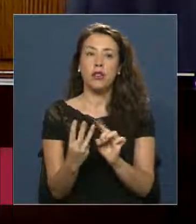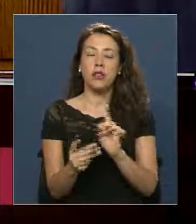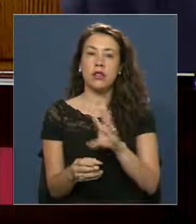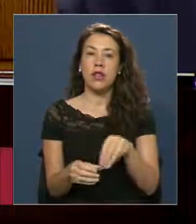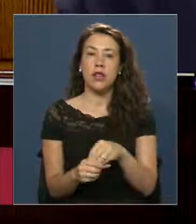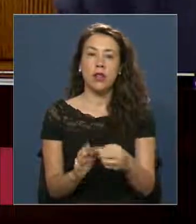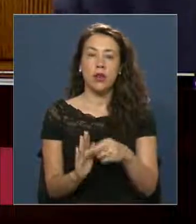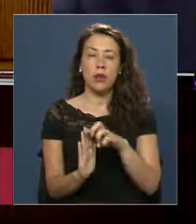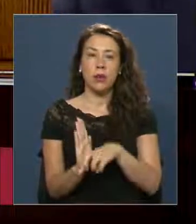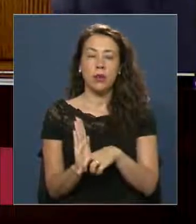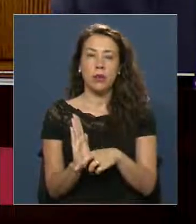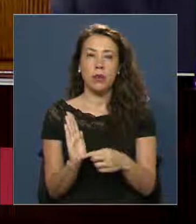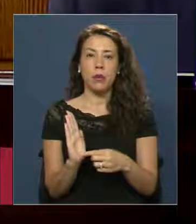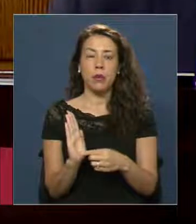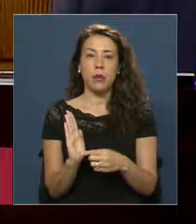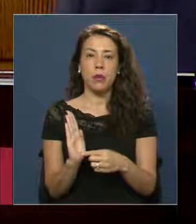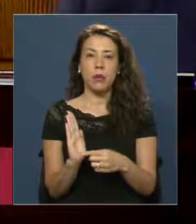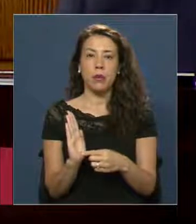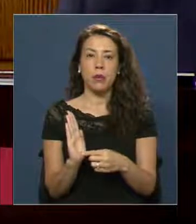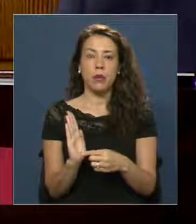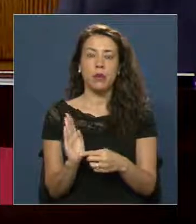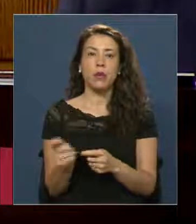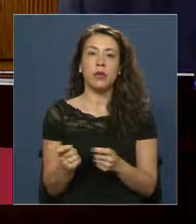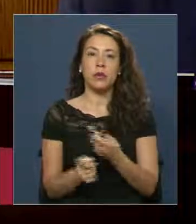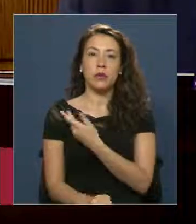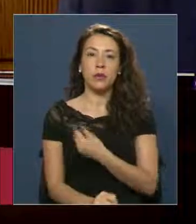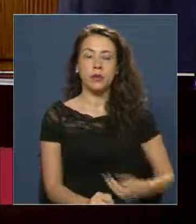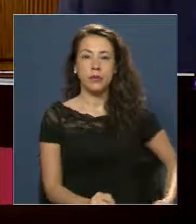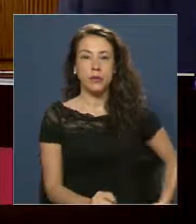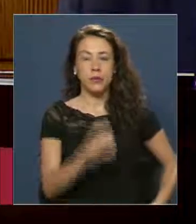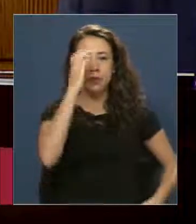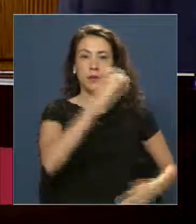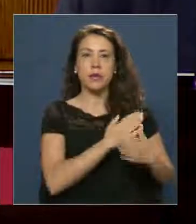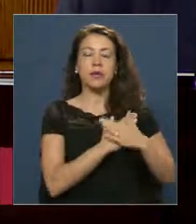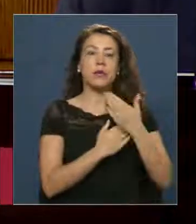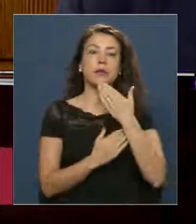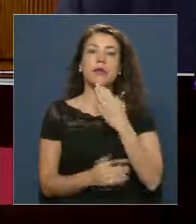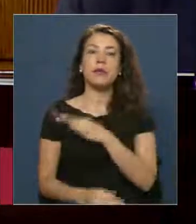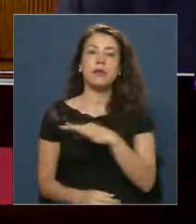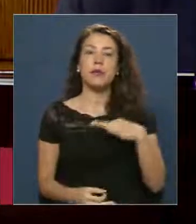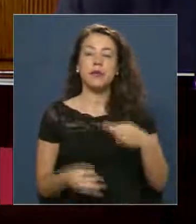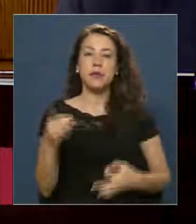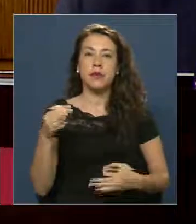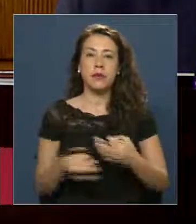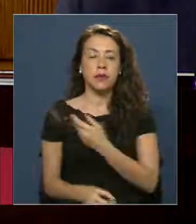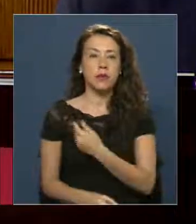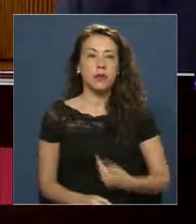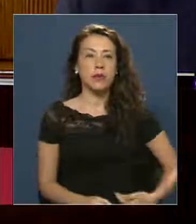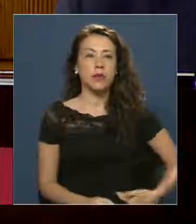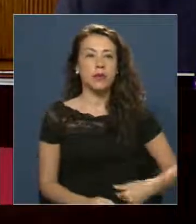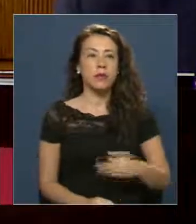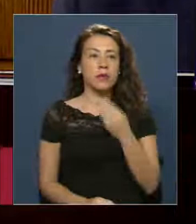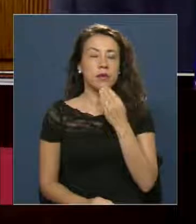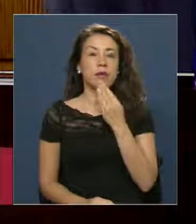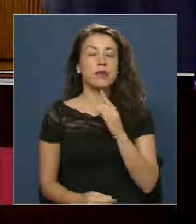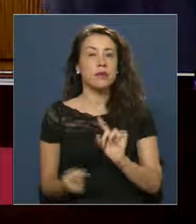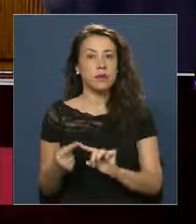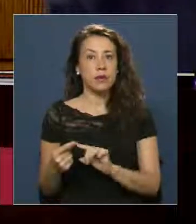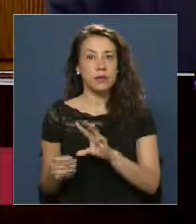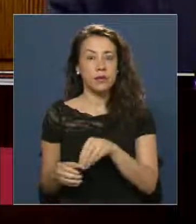del proyecto que originalmente había enviado la presidenta Bachelet y que además el Ministerio de Justicia de este gobierno se hizo